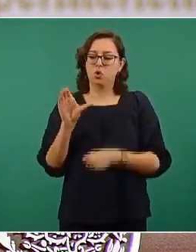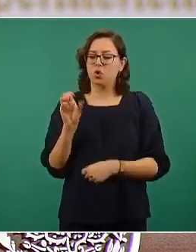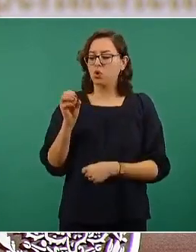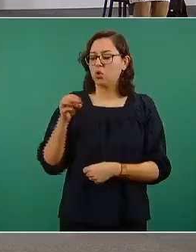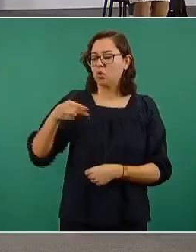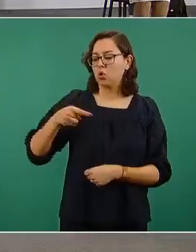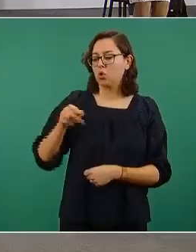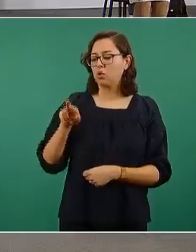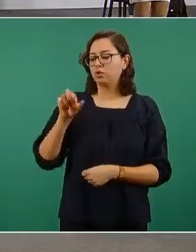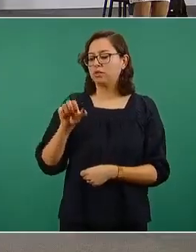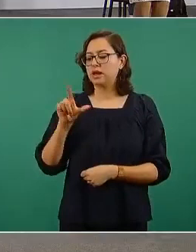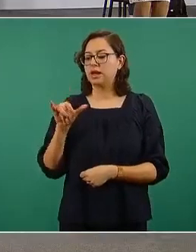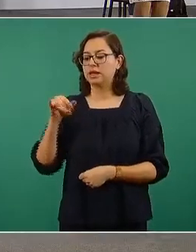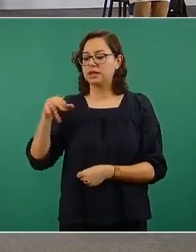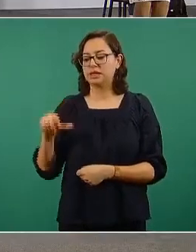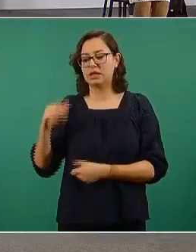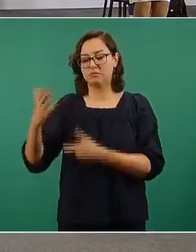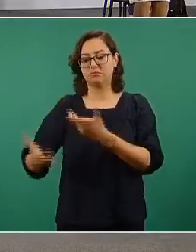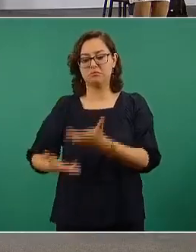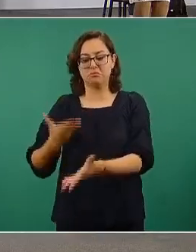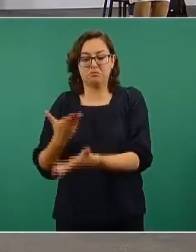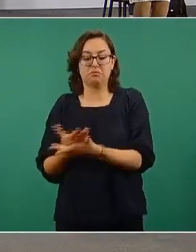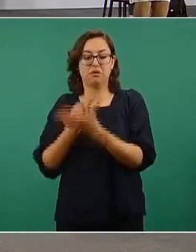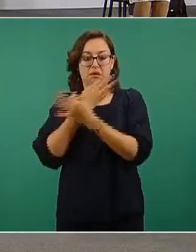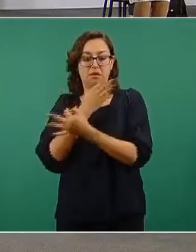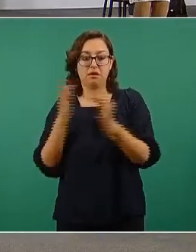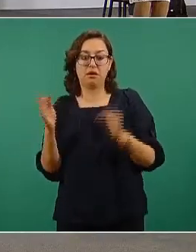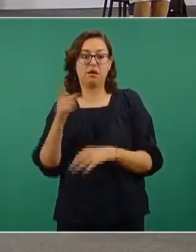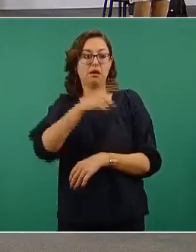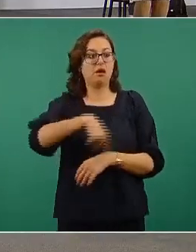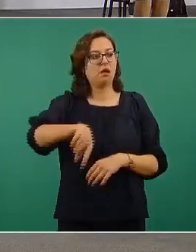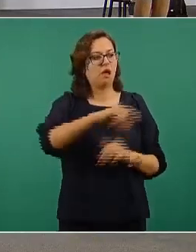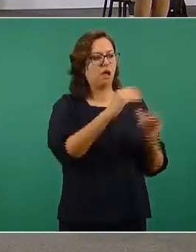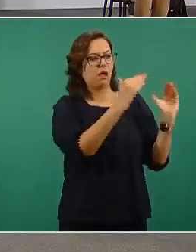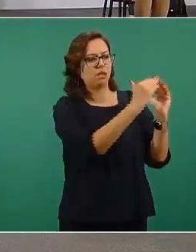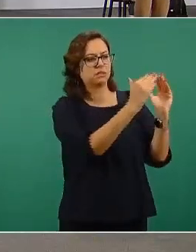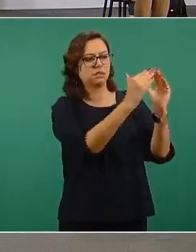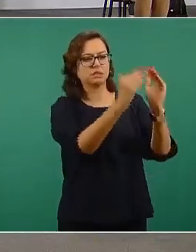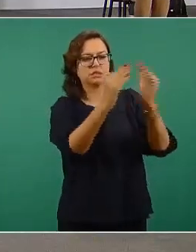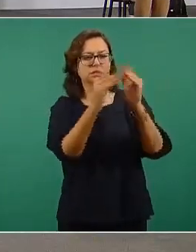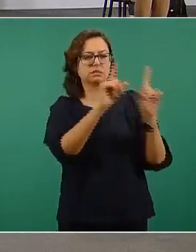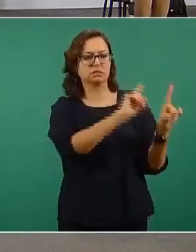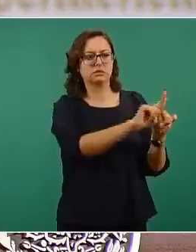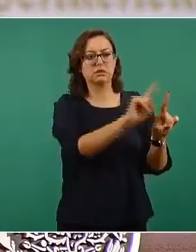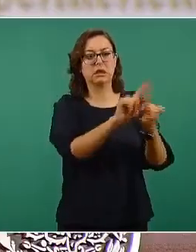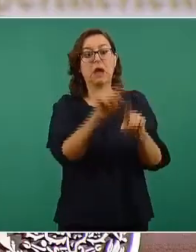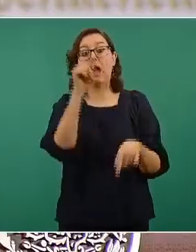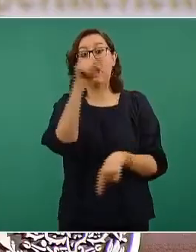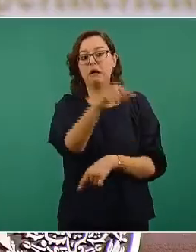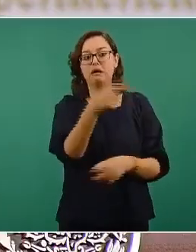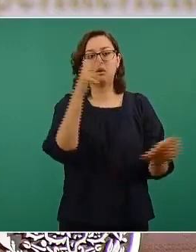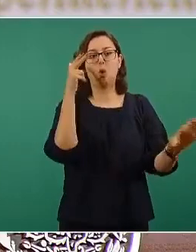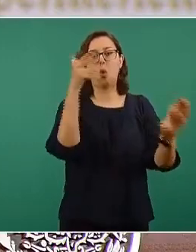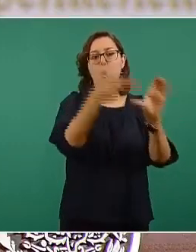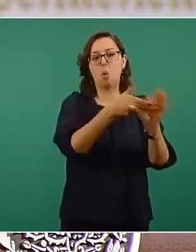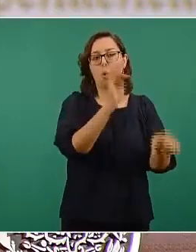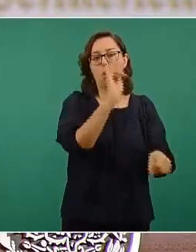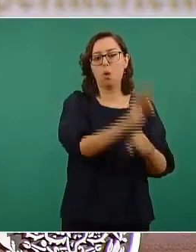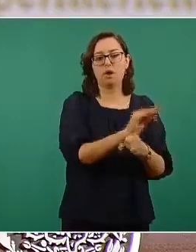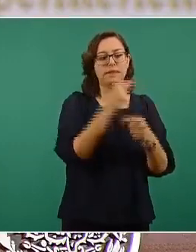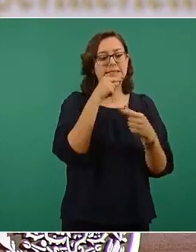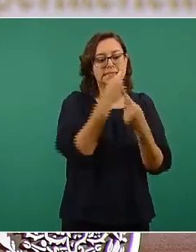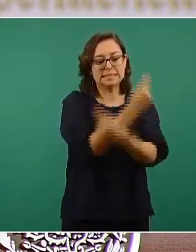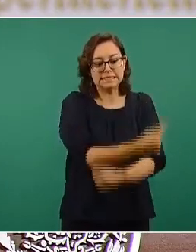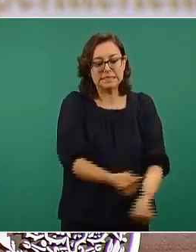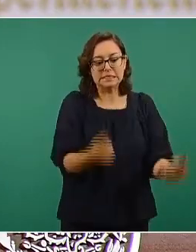respecto a los refugios que albergan a menores de edad y que han sido estos menores de edad que habrían sido recuperados